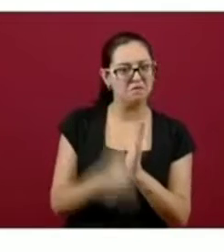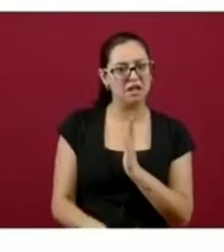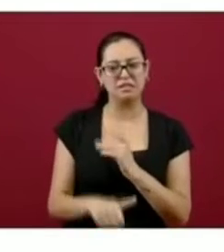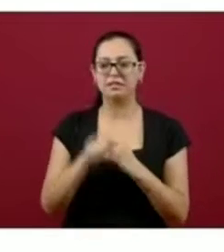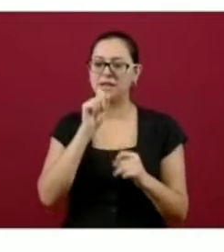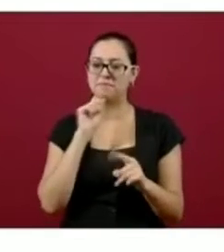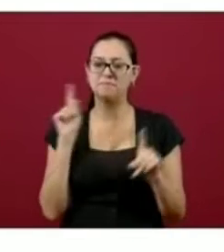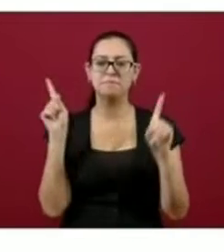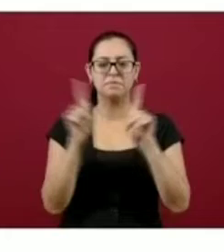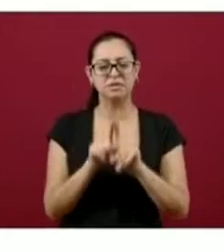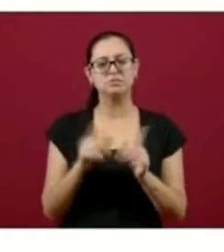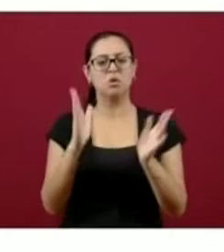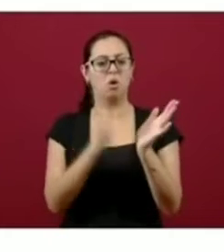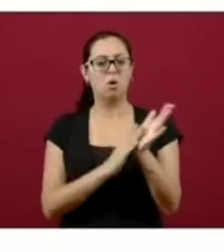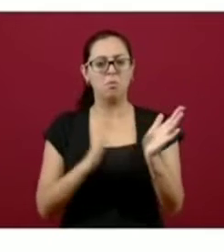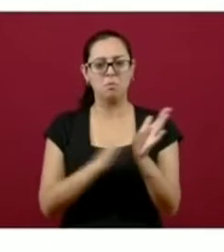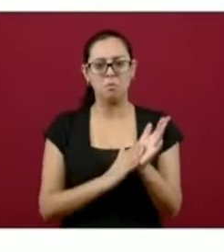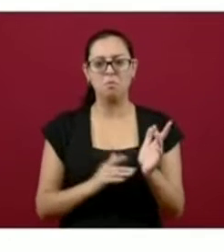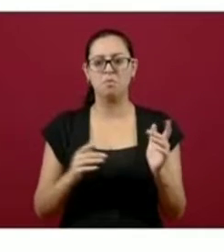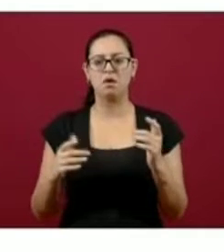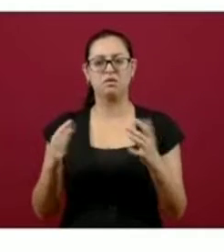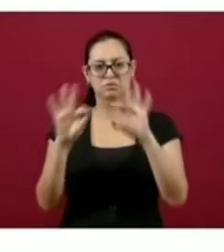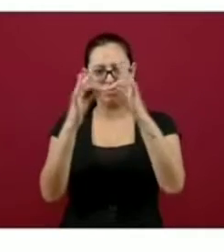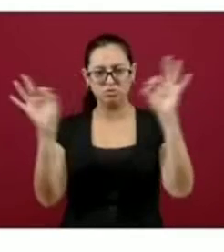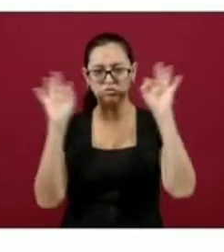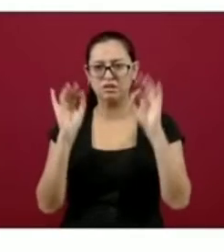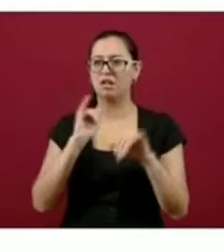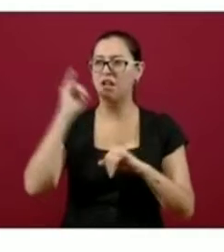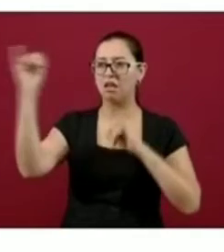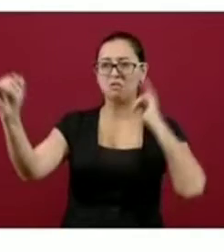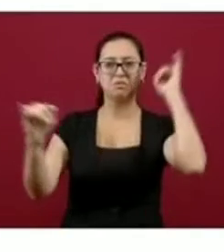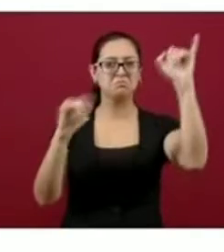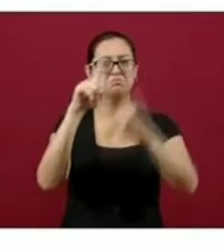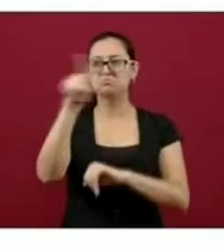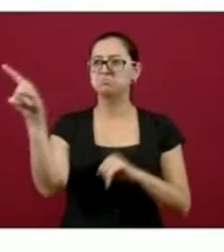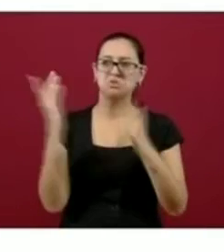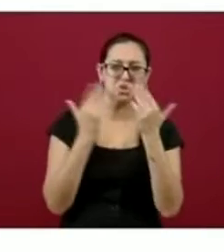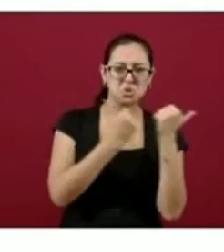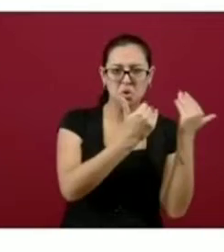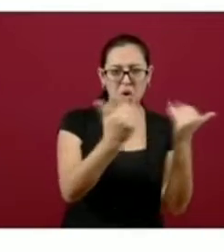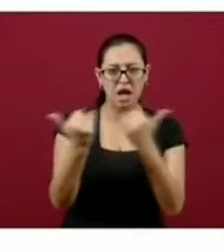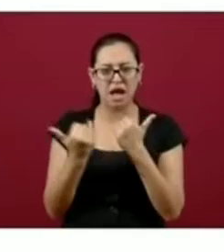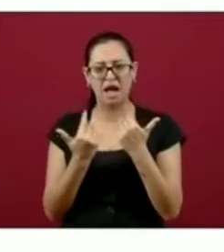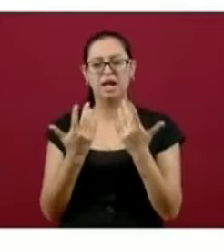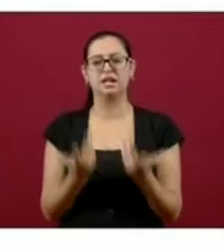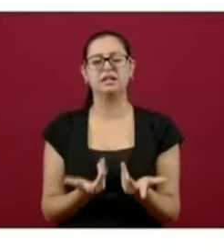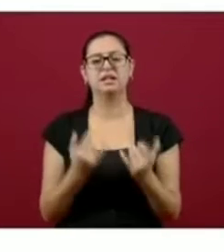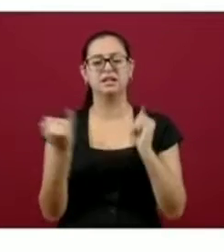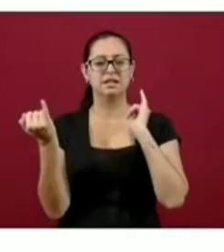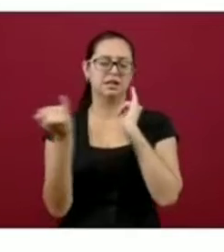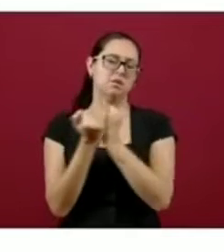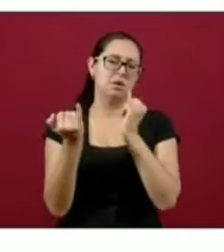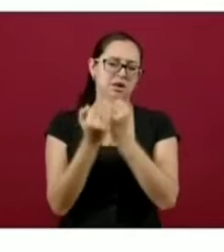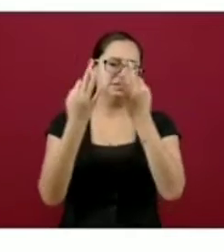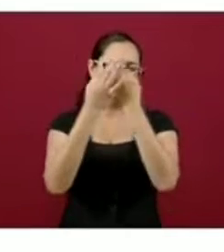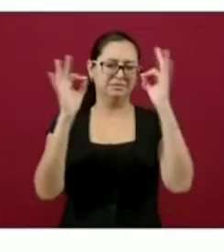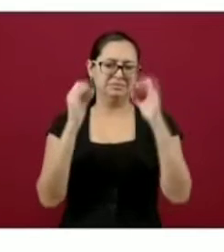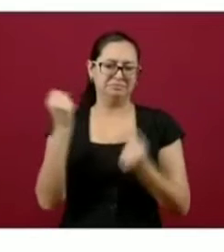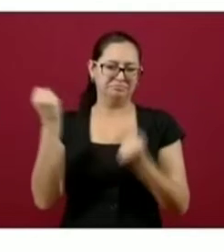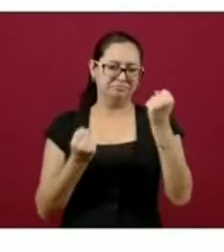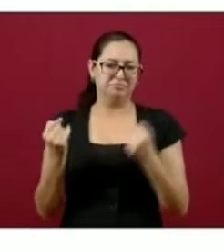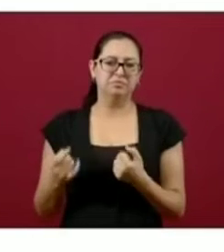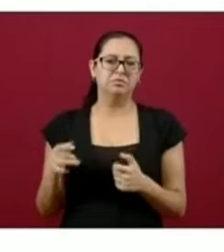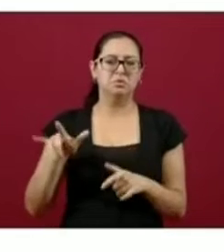servicios móviles de documentación y protección consular en lugares alejados. Los consulados móviles han sido una gran